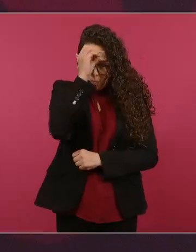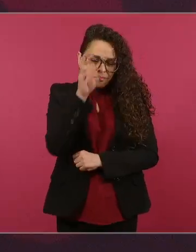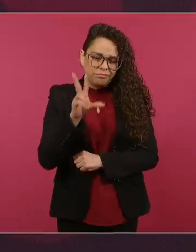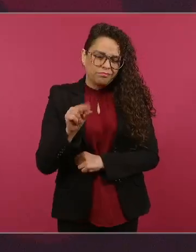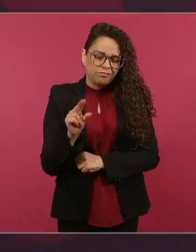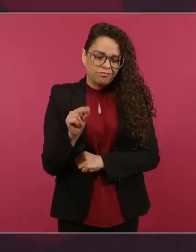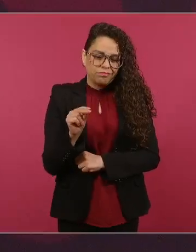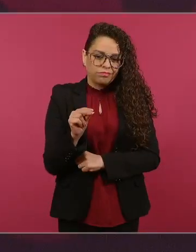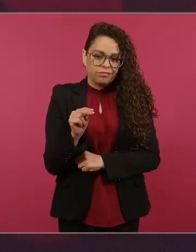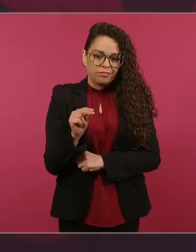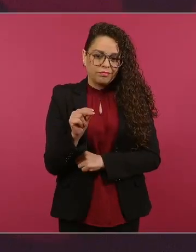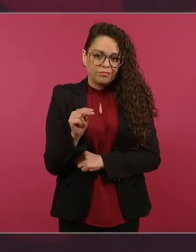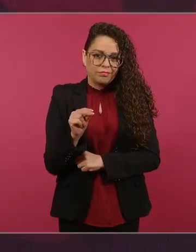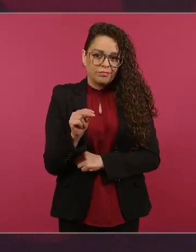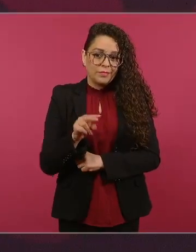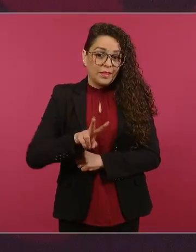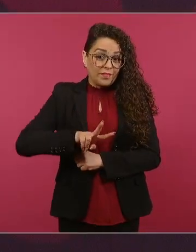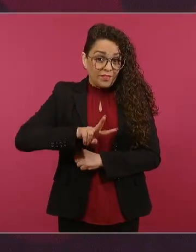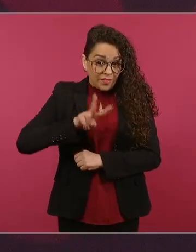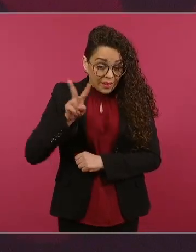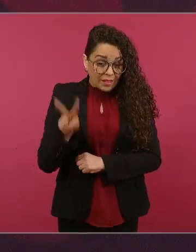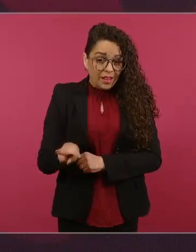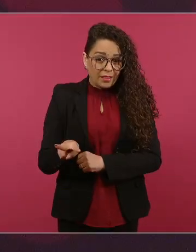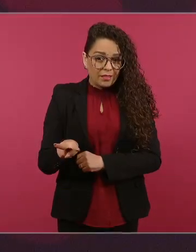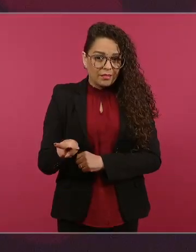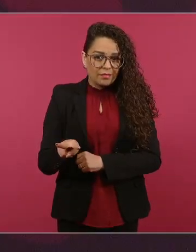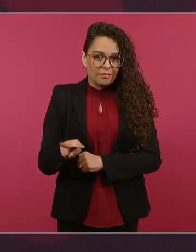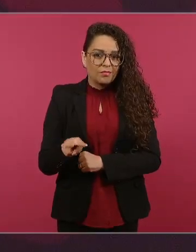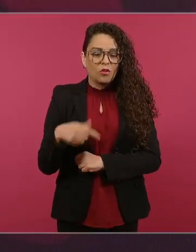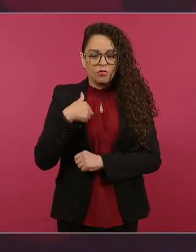Ya se veía venir.